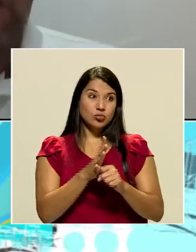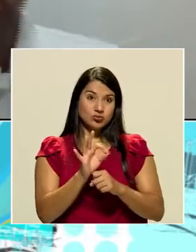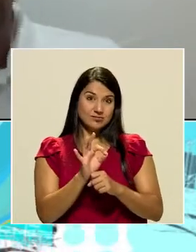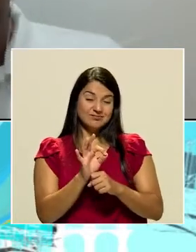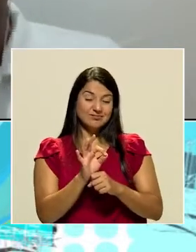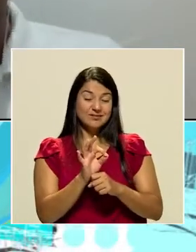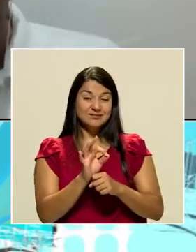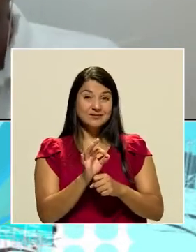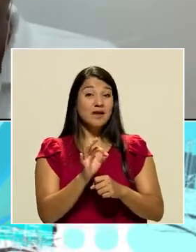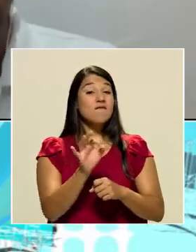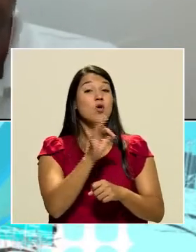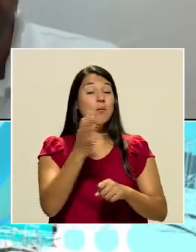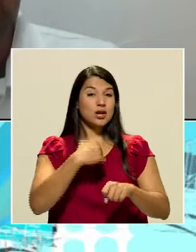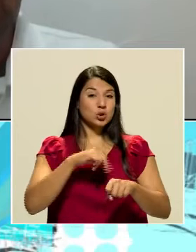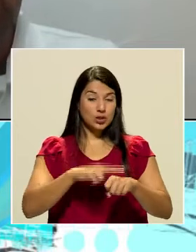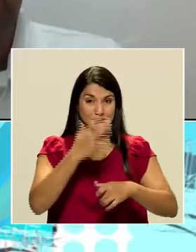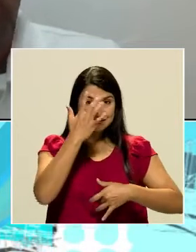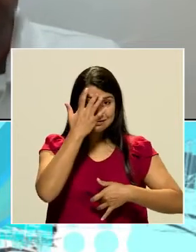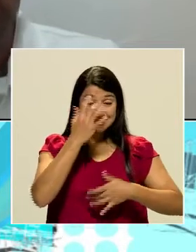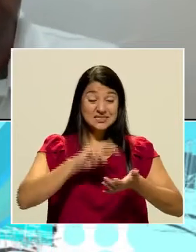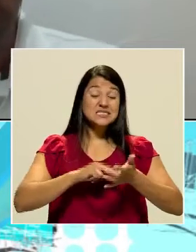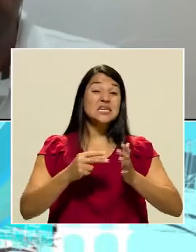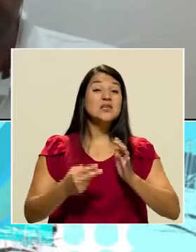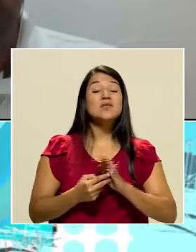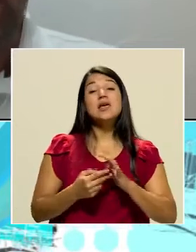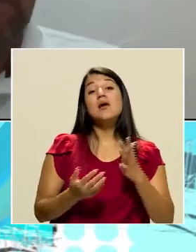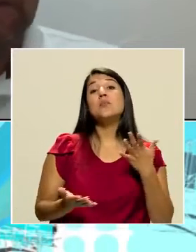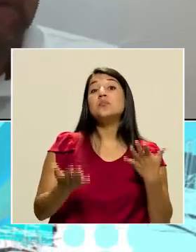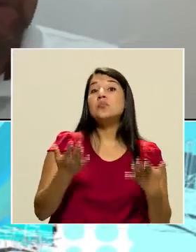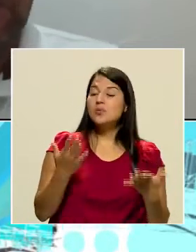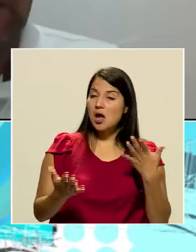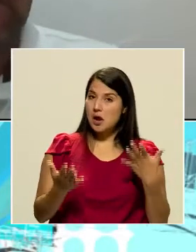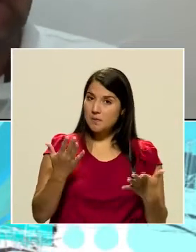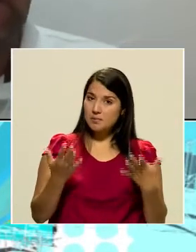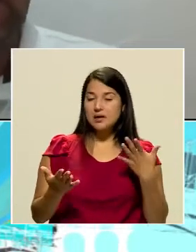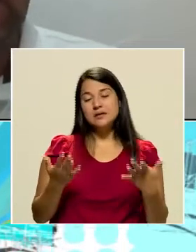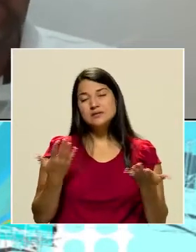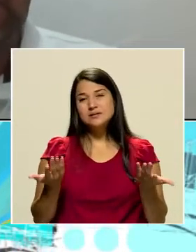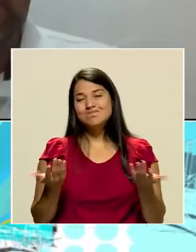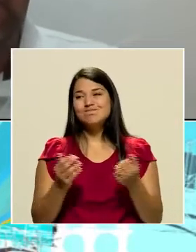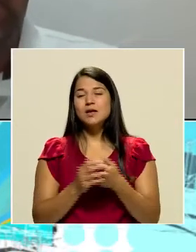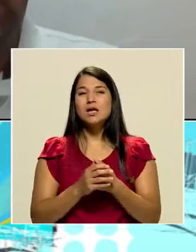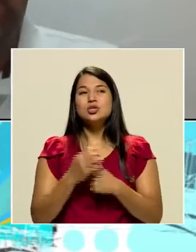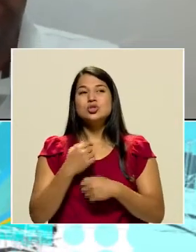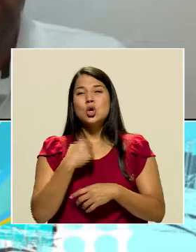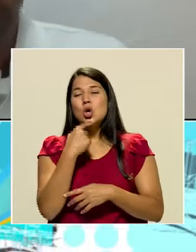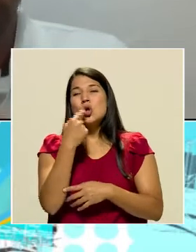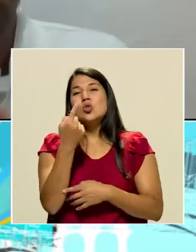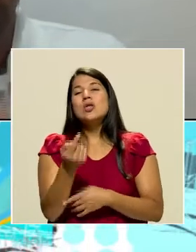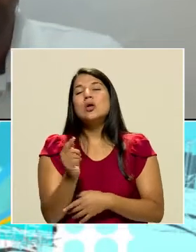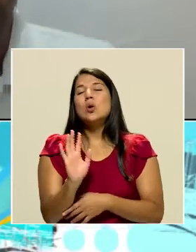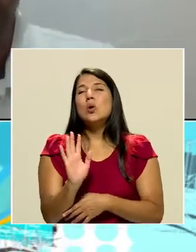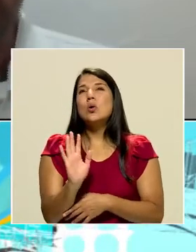natural. Por lo tanto, estaríamos tal vez y de una manera bastante, digamos, yo